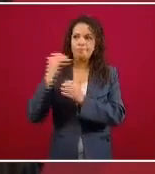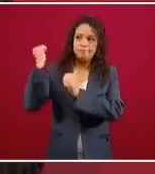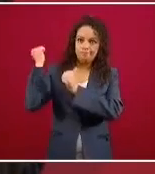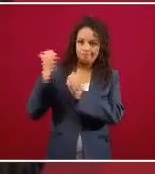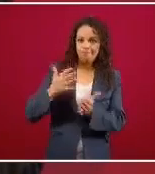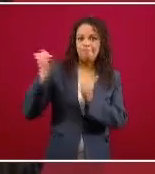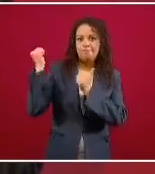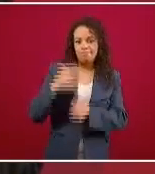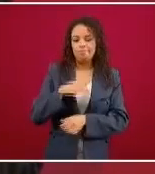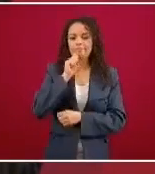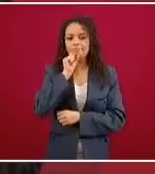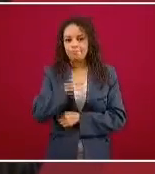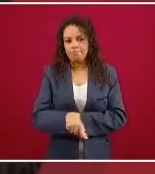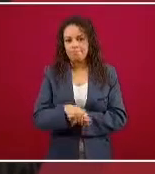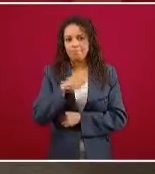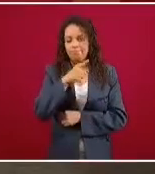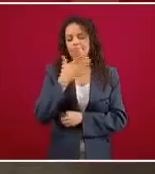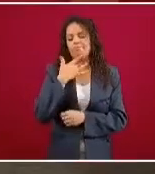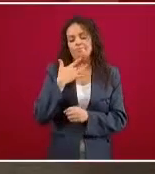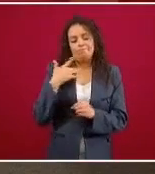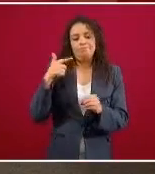gasolinas.